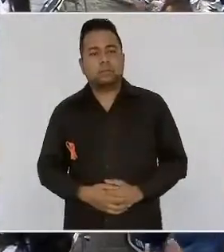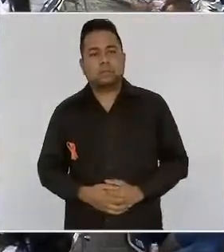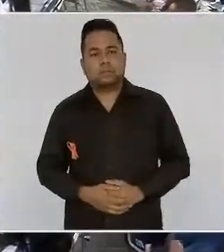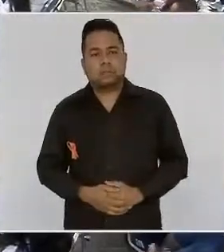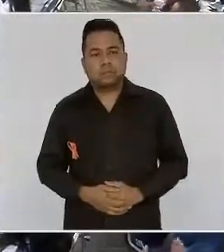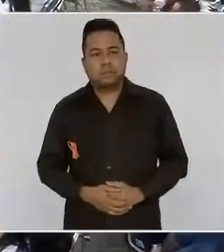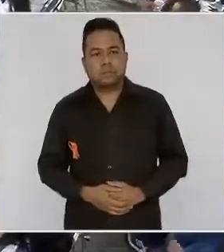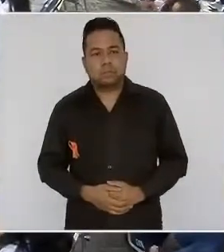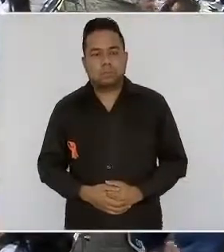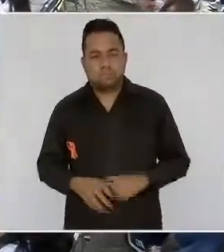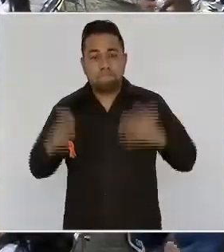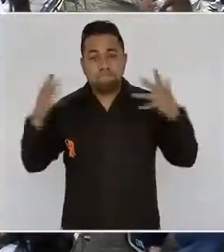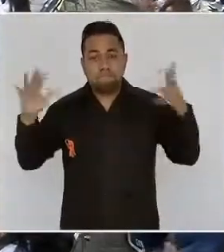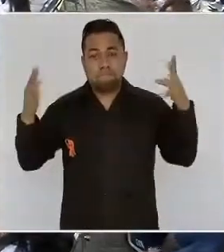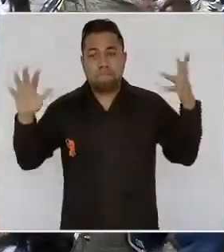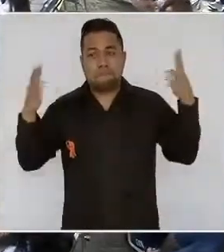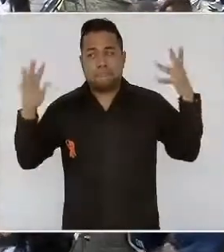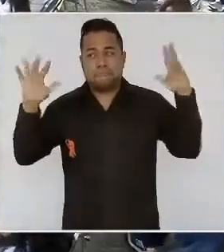Venga,